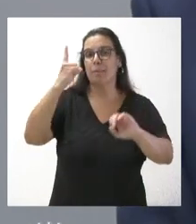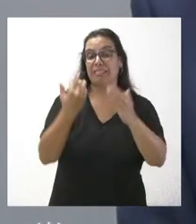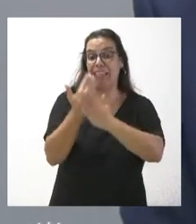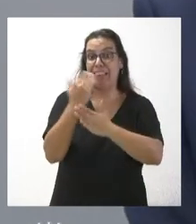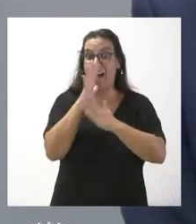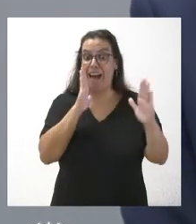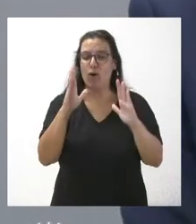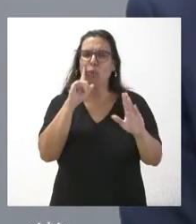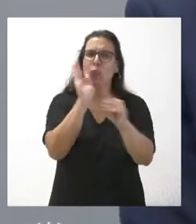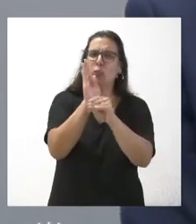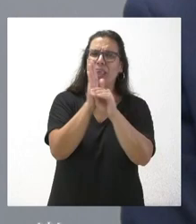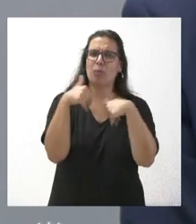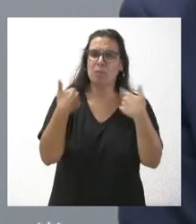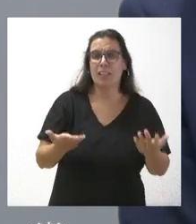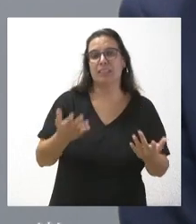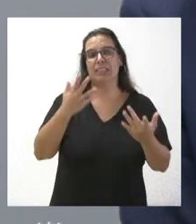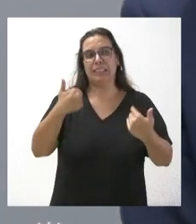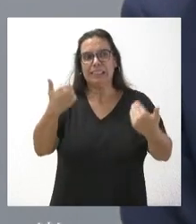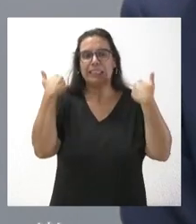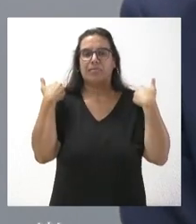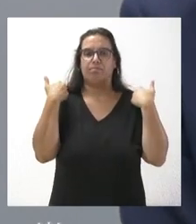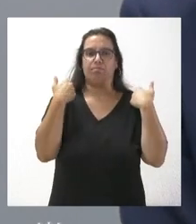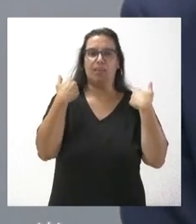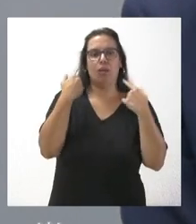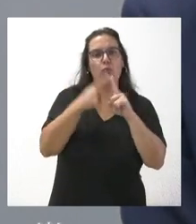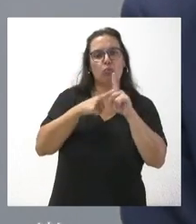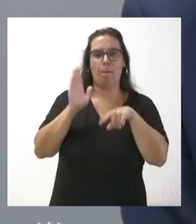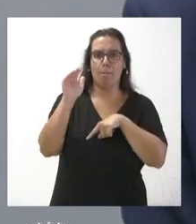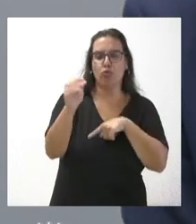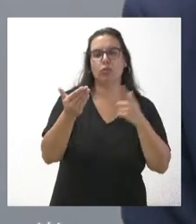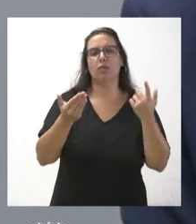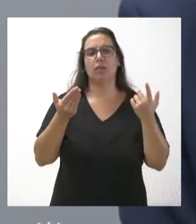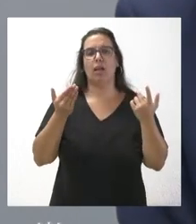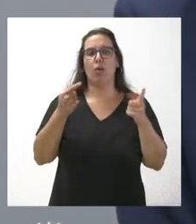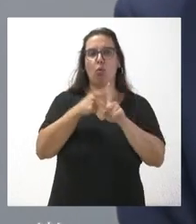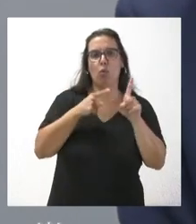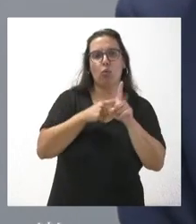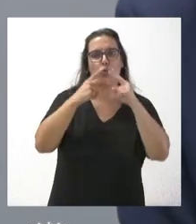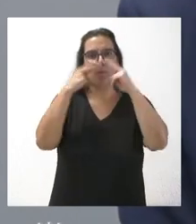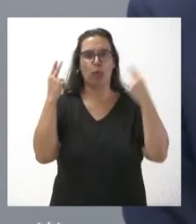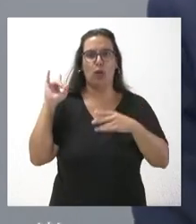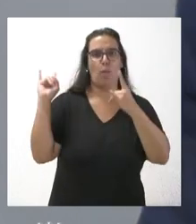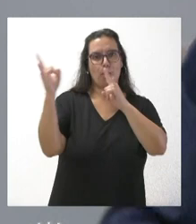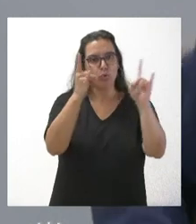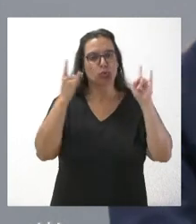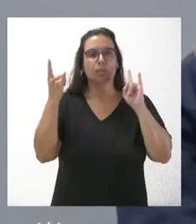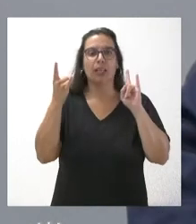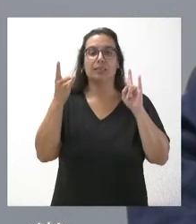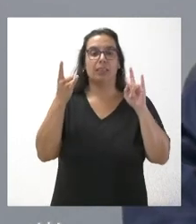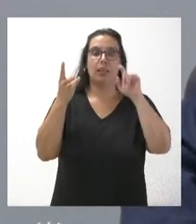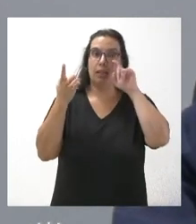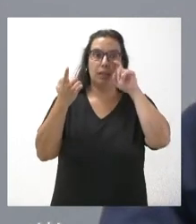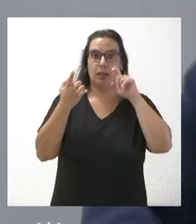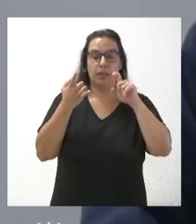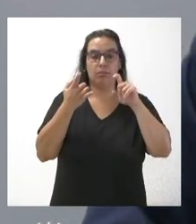especial precaución y responsabilidad en el uso del monte, en el uso público de nuestros bosques y que se atengan a